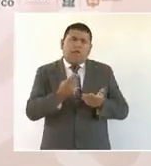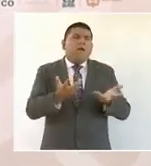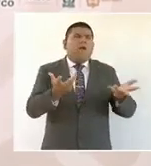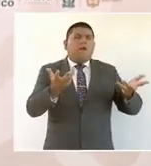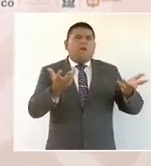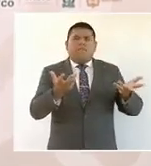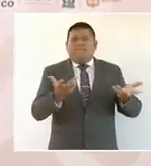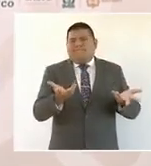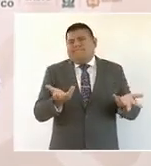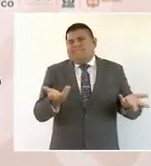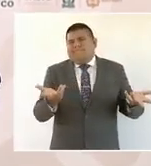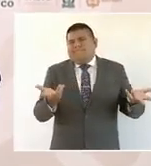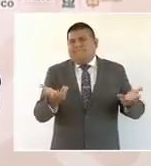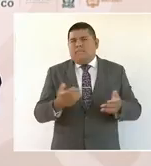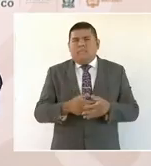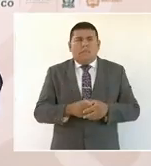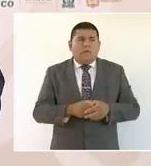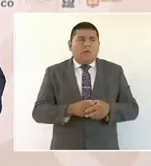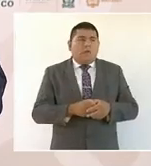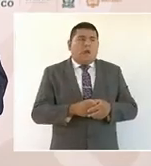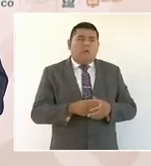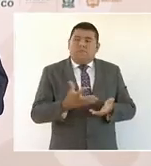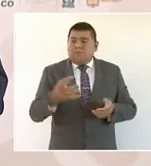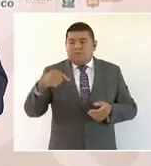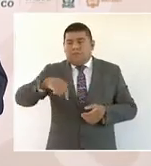para justificar el rechazo